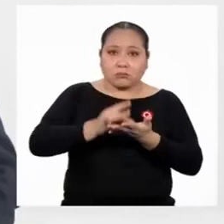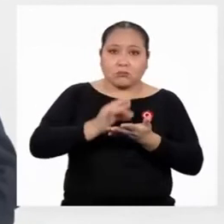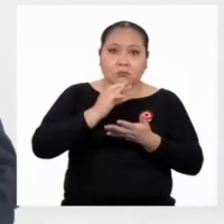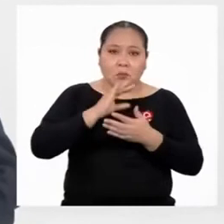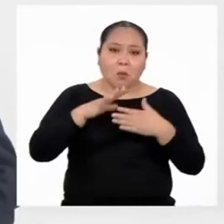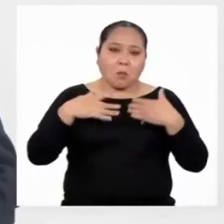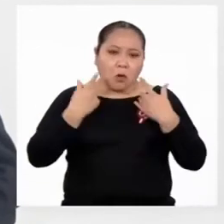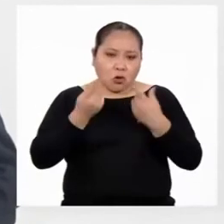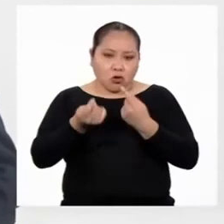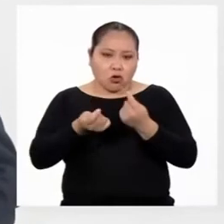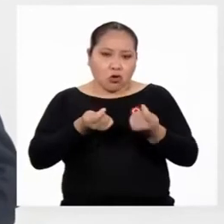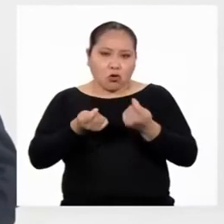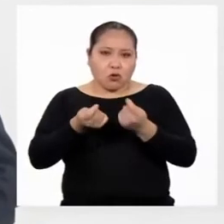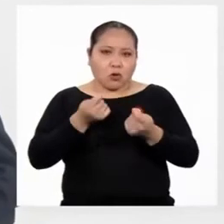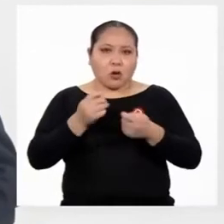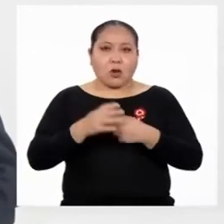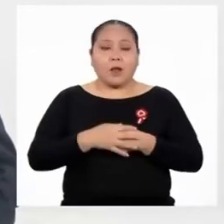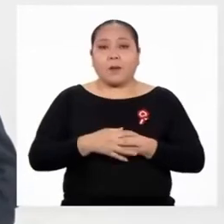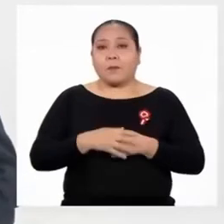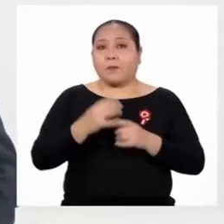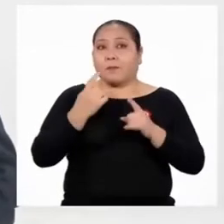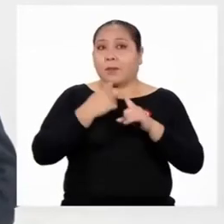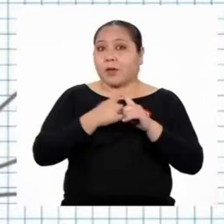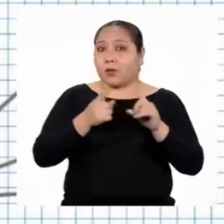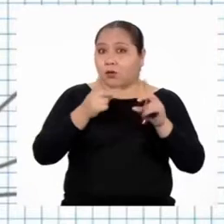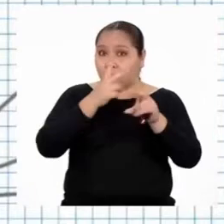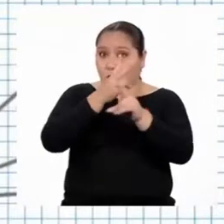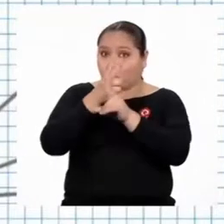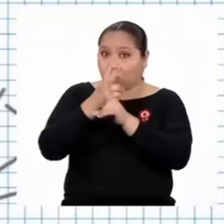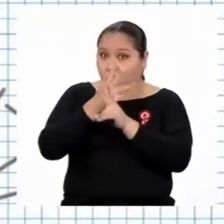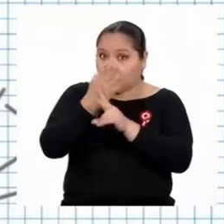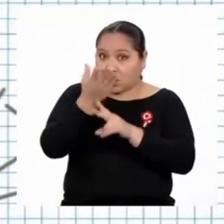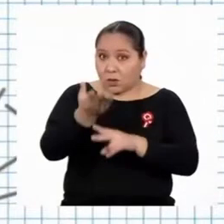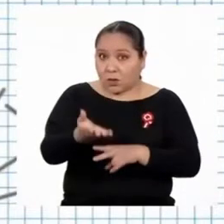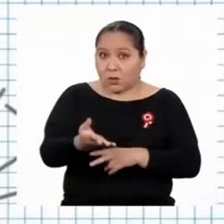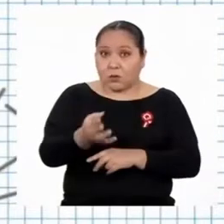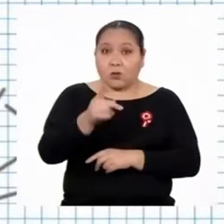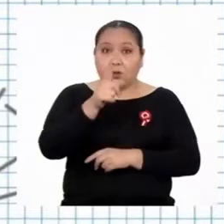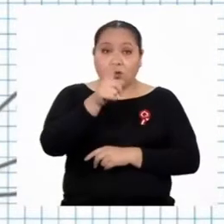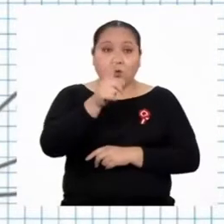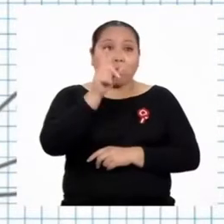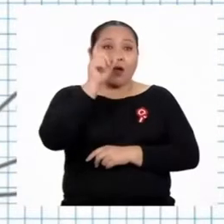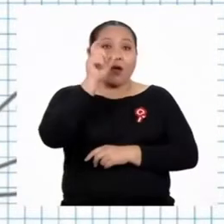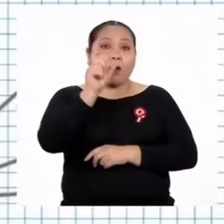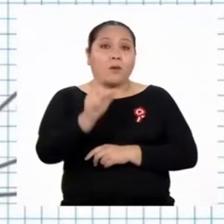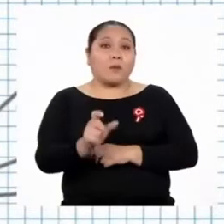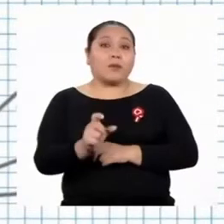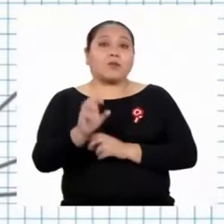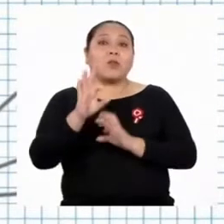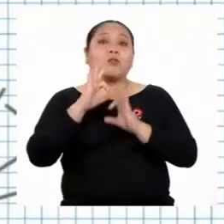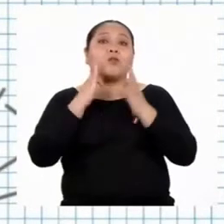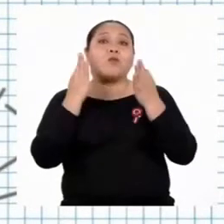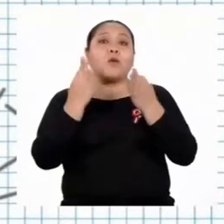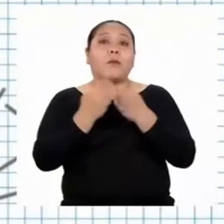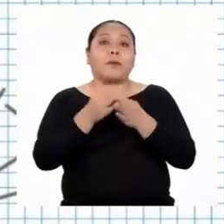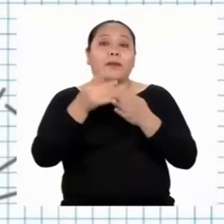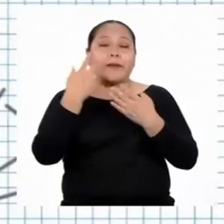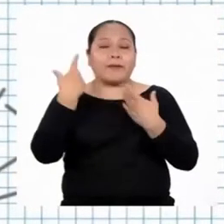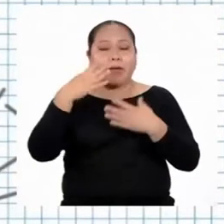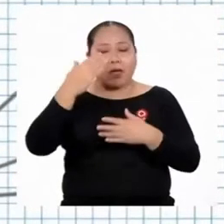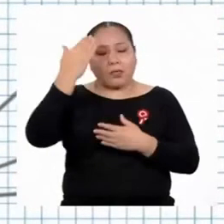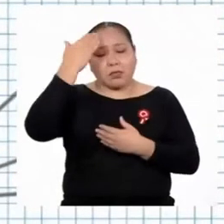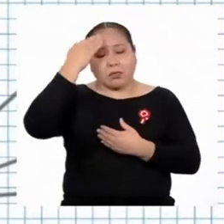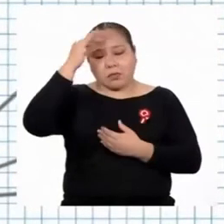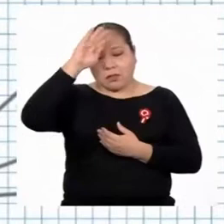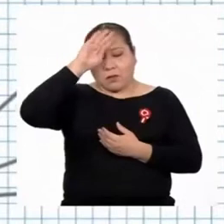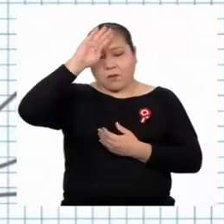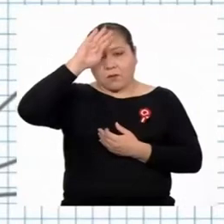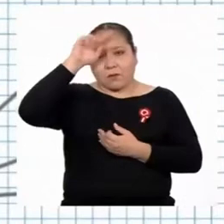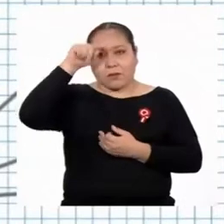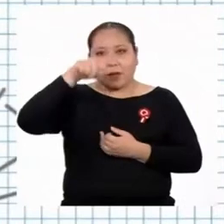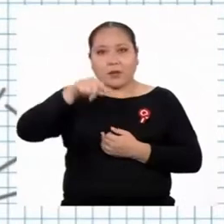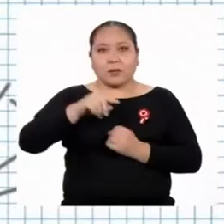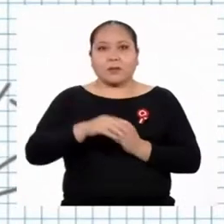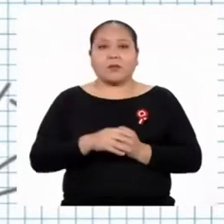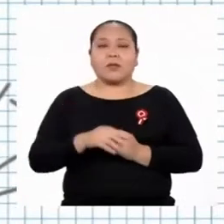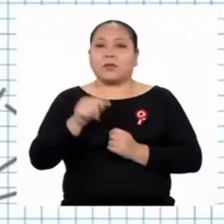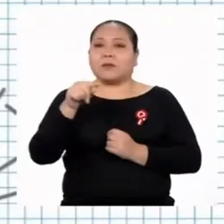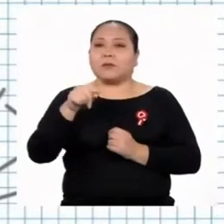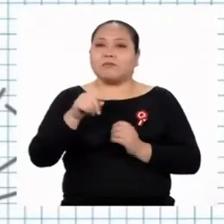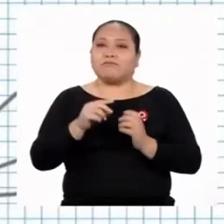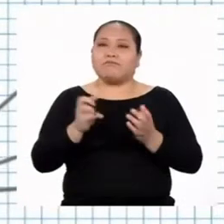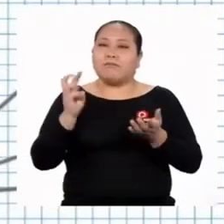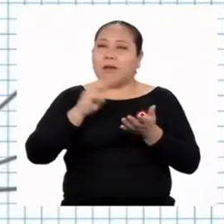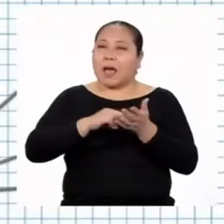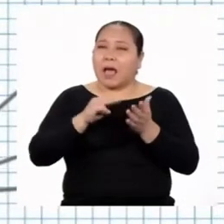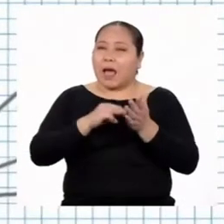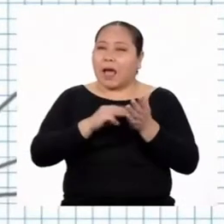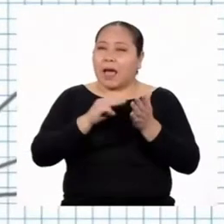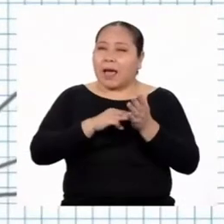puede controlar. Pero mucho cuidado, si alguien de tu familia sufre de esta enfermedad, se incrementan nuestras